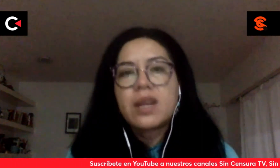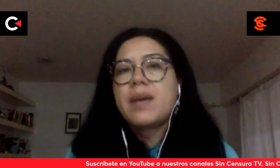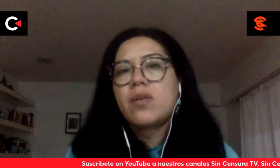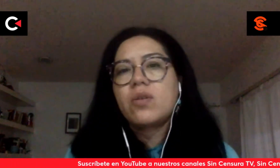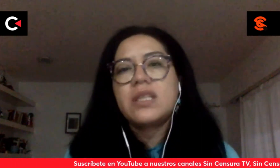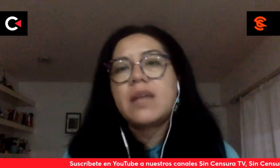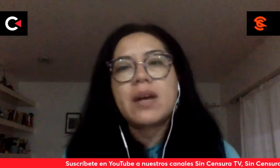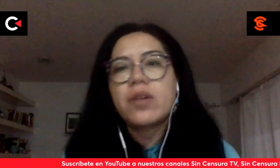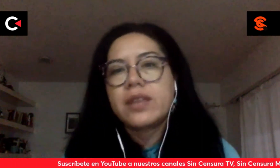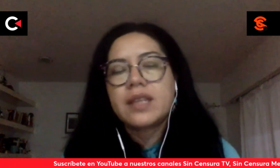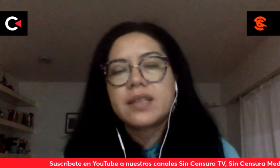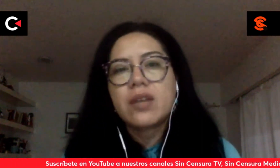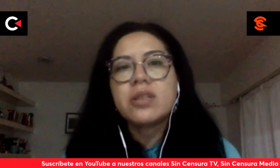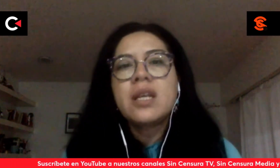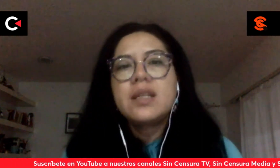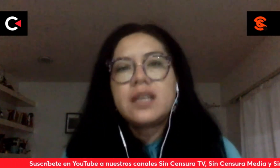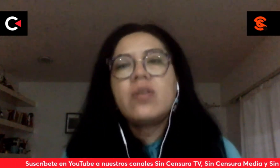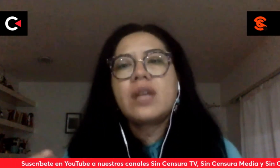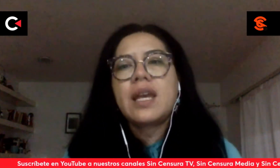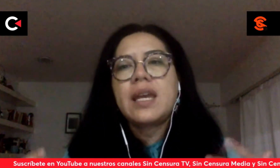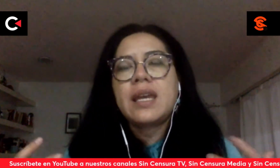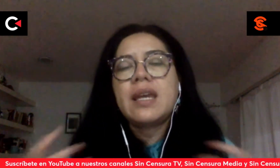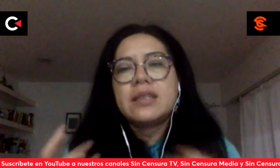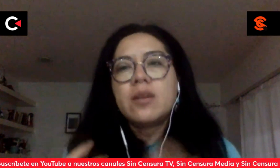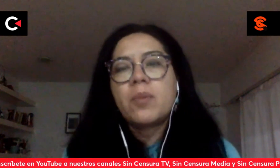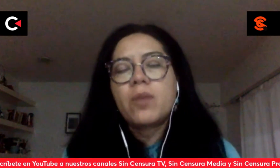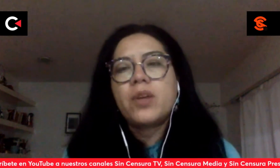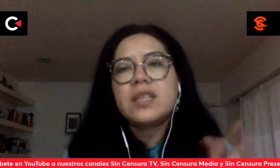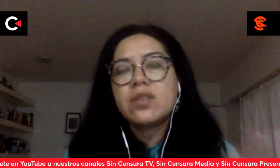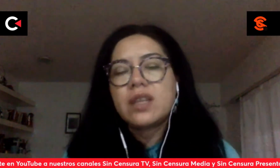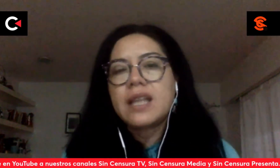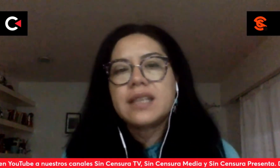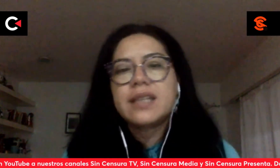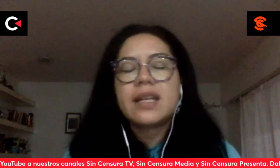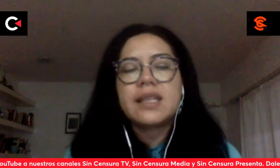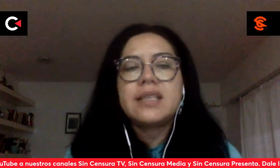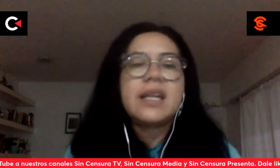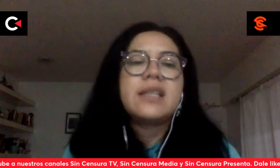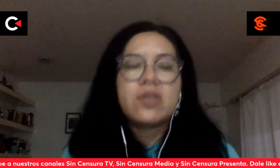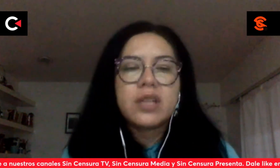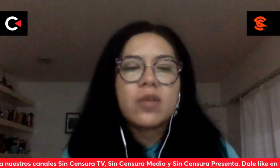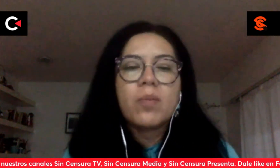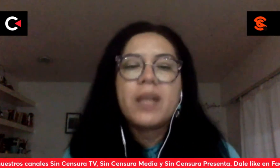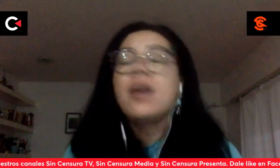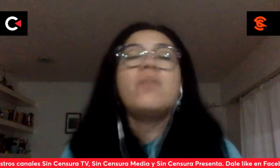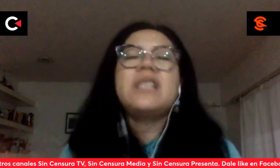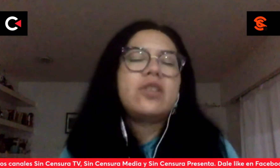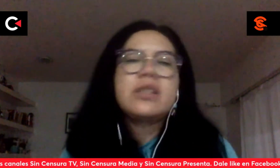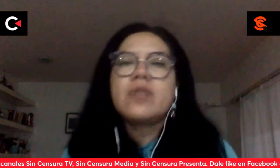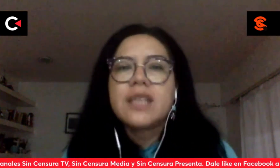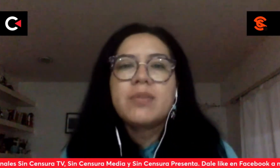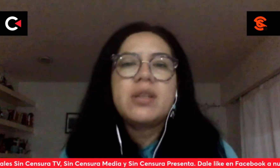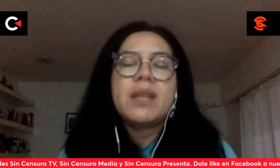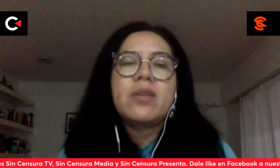tu trabajo, no es trabajo de terceros, sino que es propio. Esas son las tres características. Si no se cumplen, pues